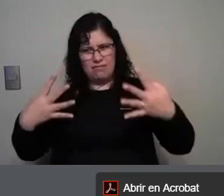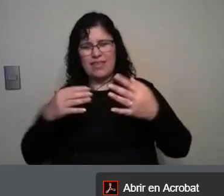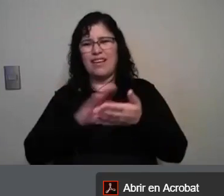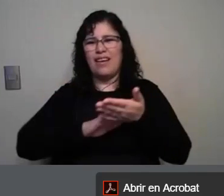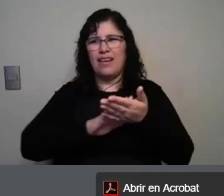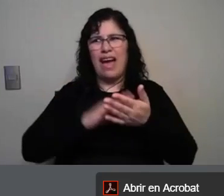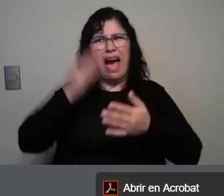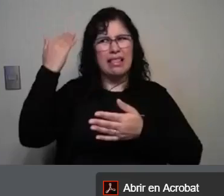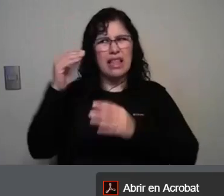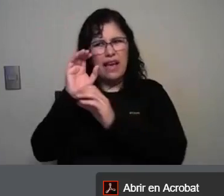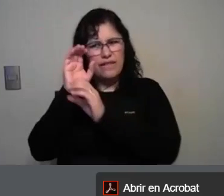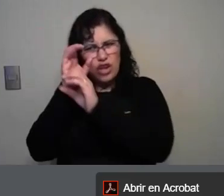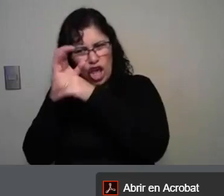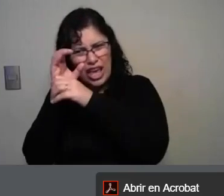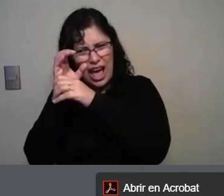perdona,